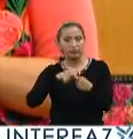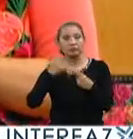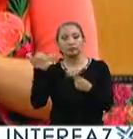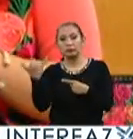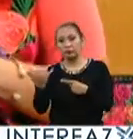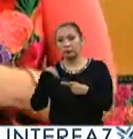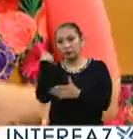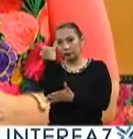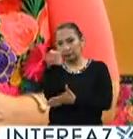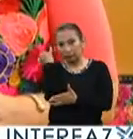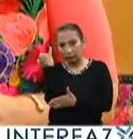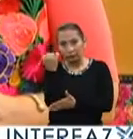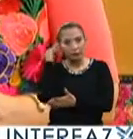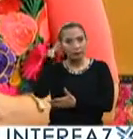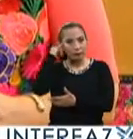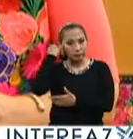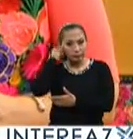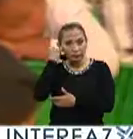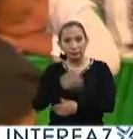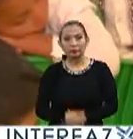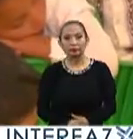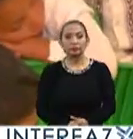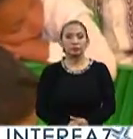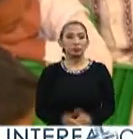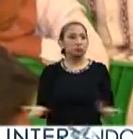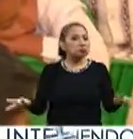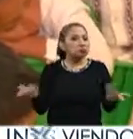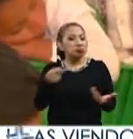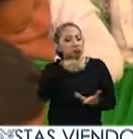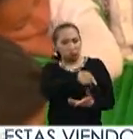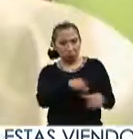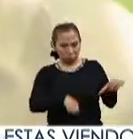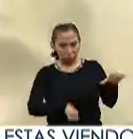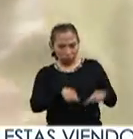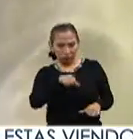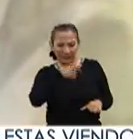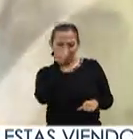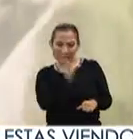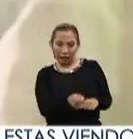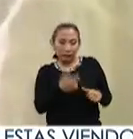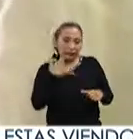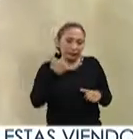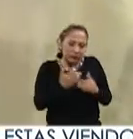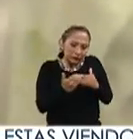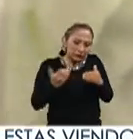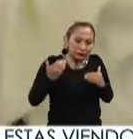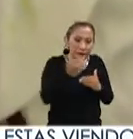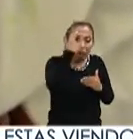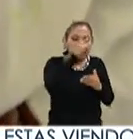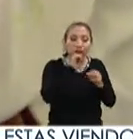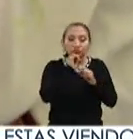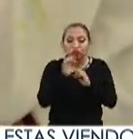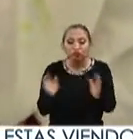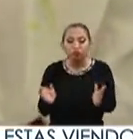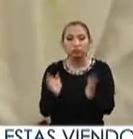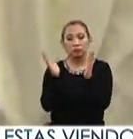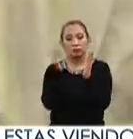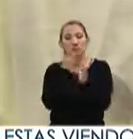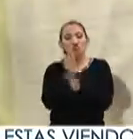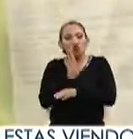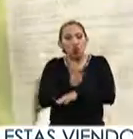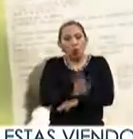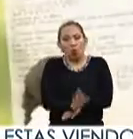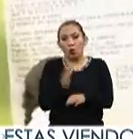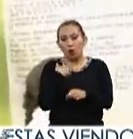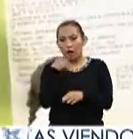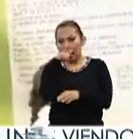de preescolar indígena. Aunque estas acciones representan un gran avance para la promoción y preservación